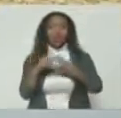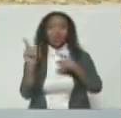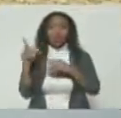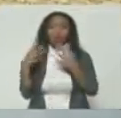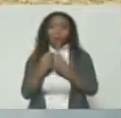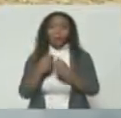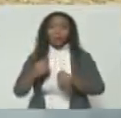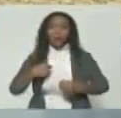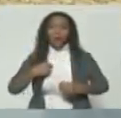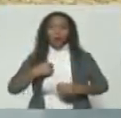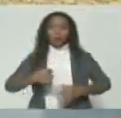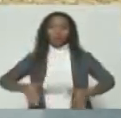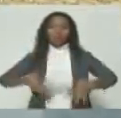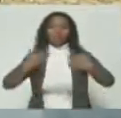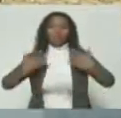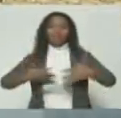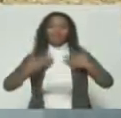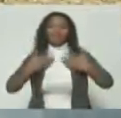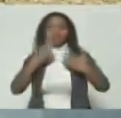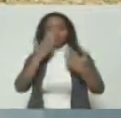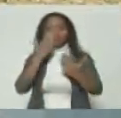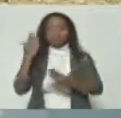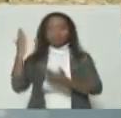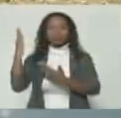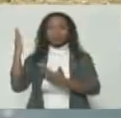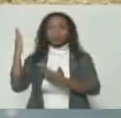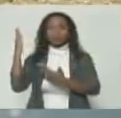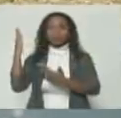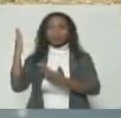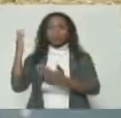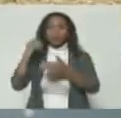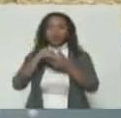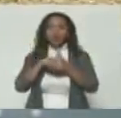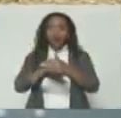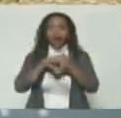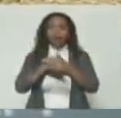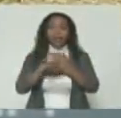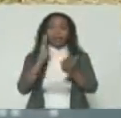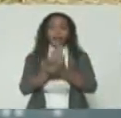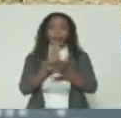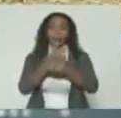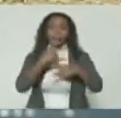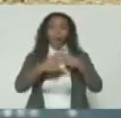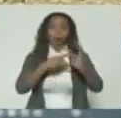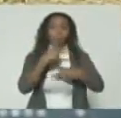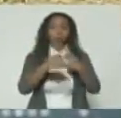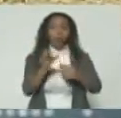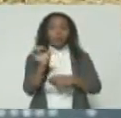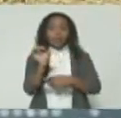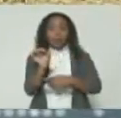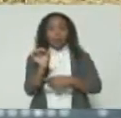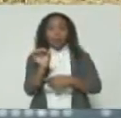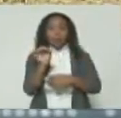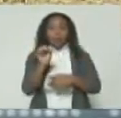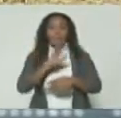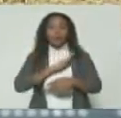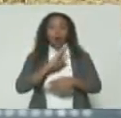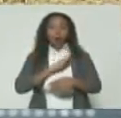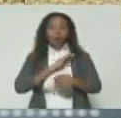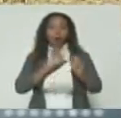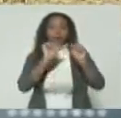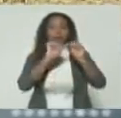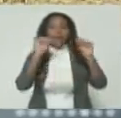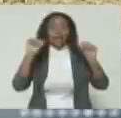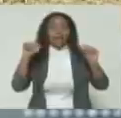mucho, me alegra mucho. Miren, guarden reservas siempre, produzcan semillas, tengan su propio